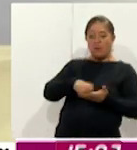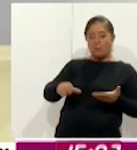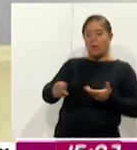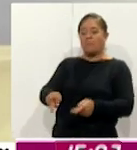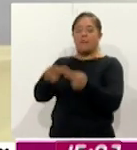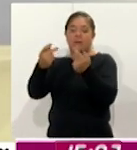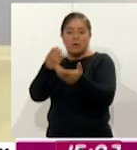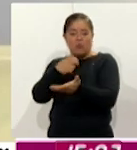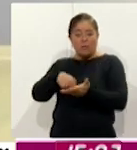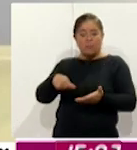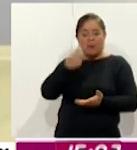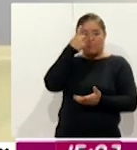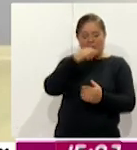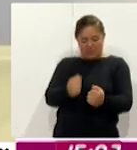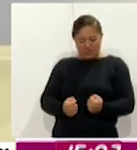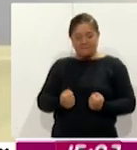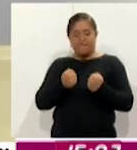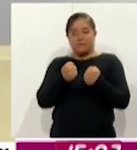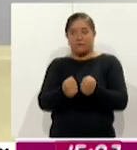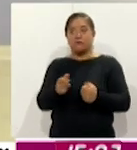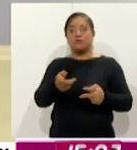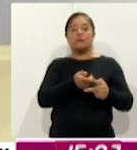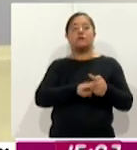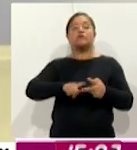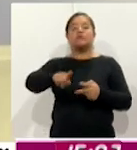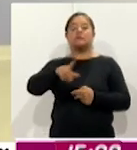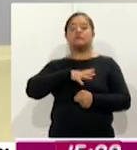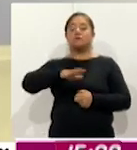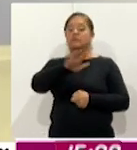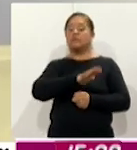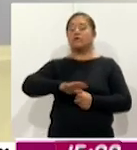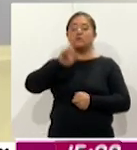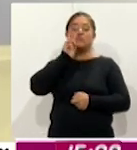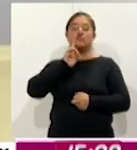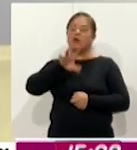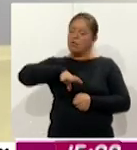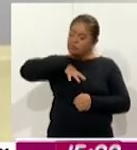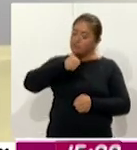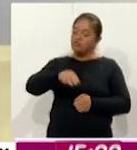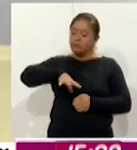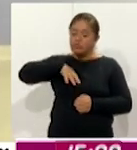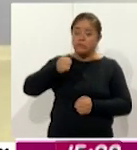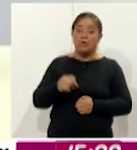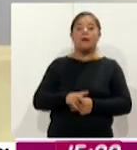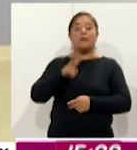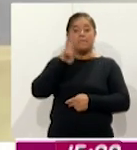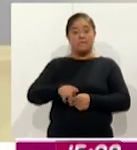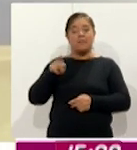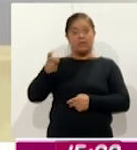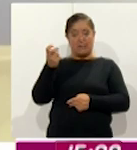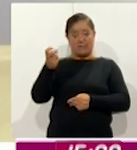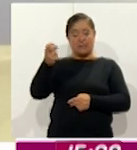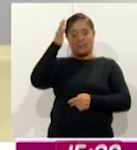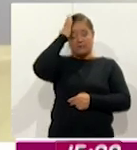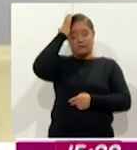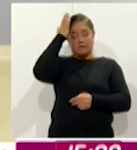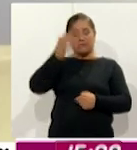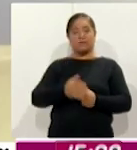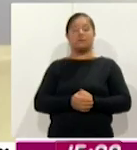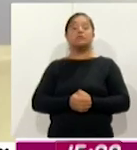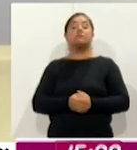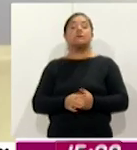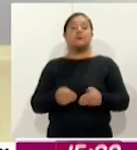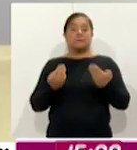en impulsar las iniciativas de mujeres emprendedoras, quienes son verdaderas líderes en el